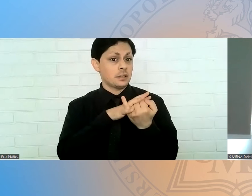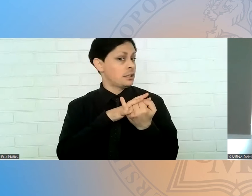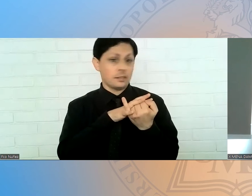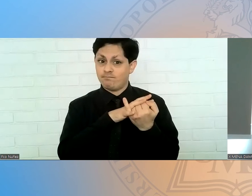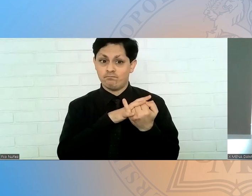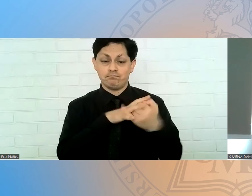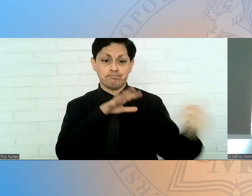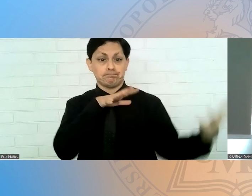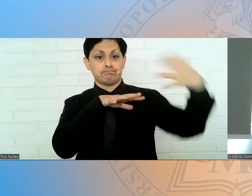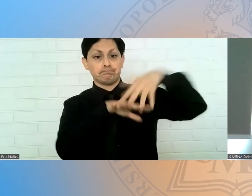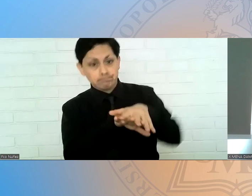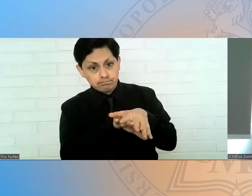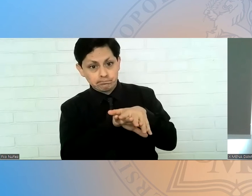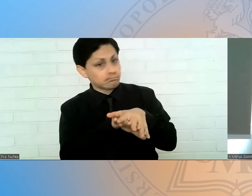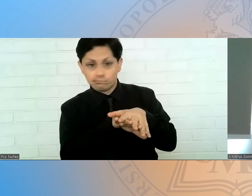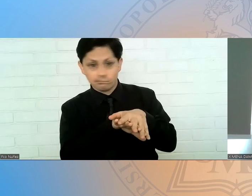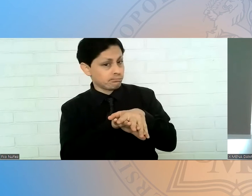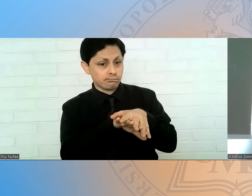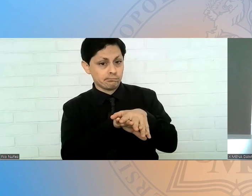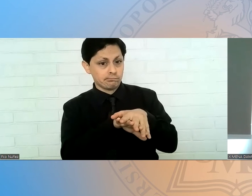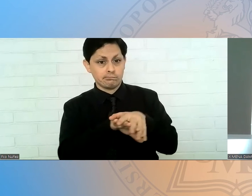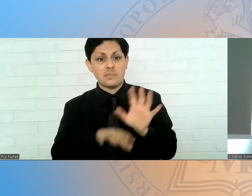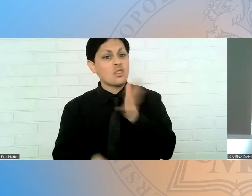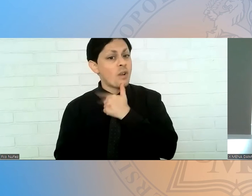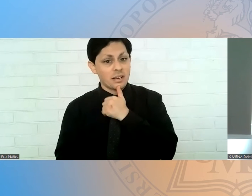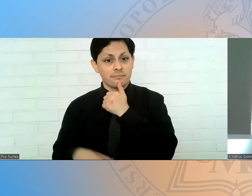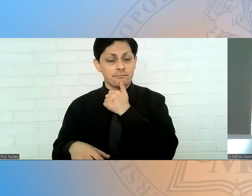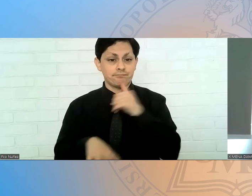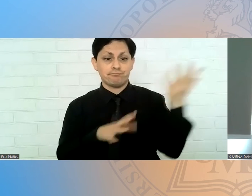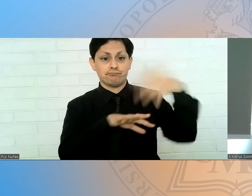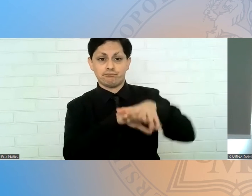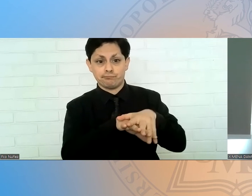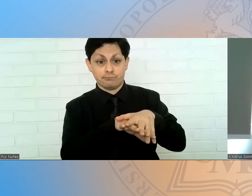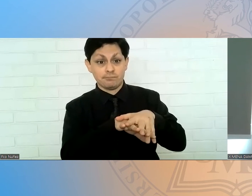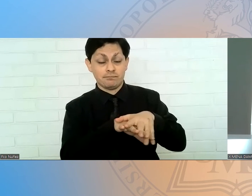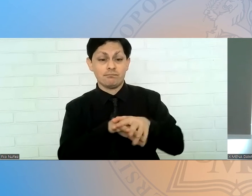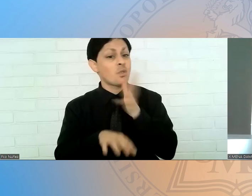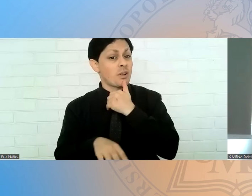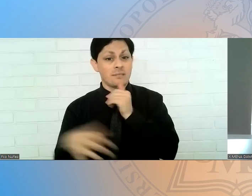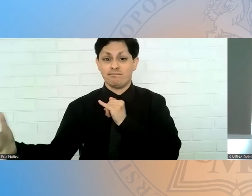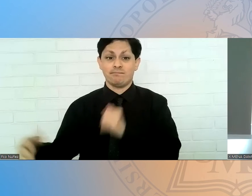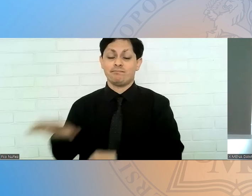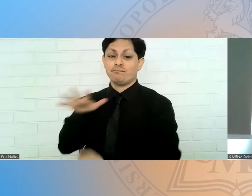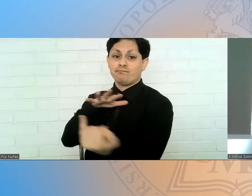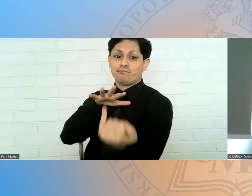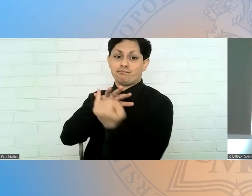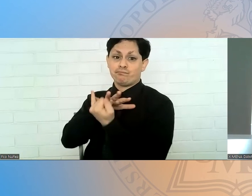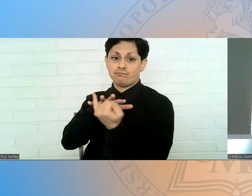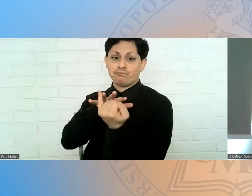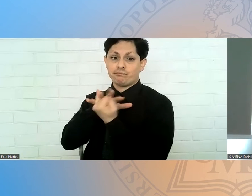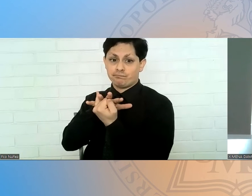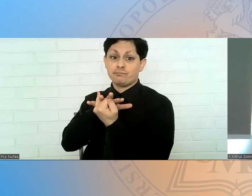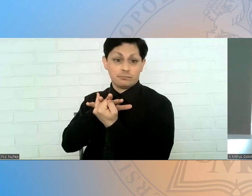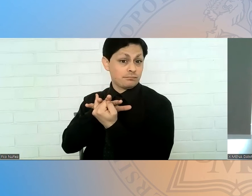en camino hacia la inclusión. Lo más importante ahora es que las profesoras especiales o diferenciales